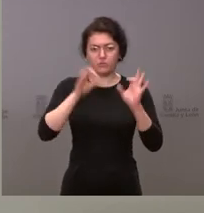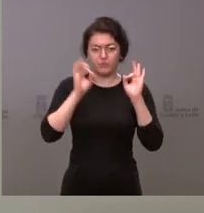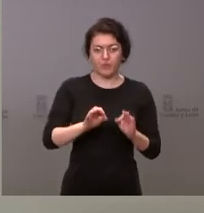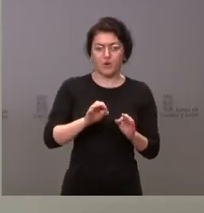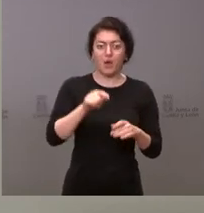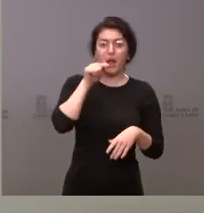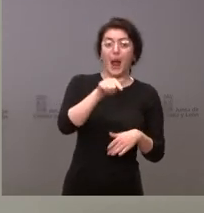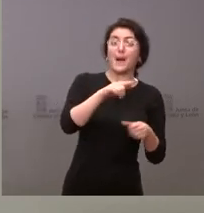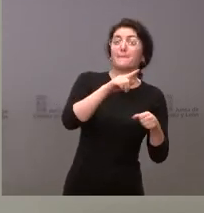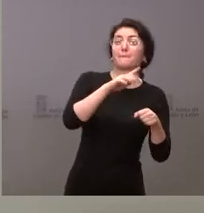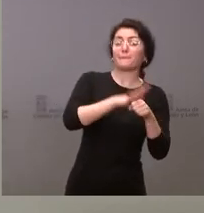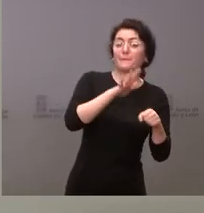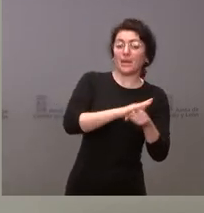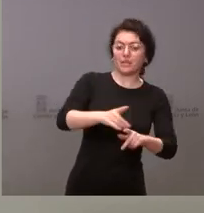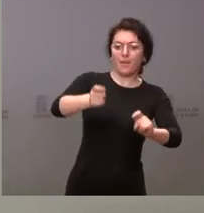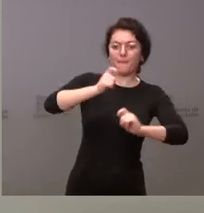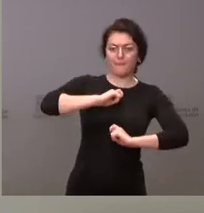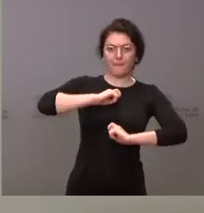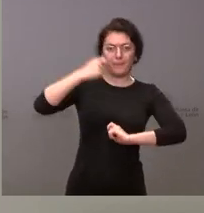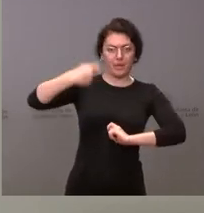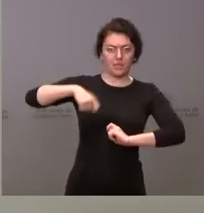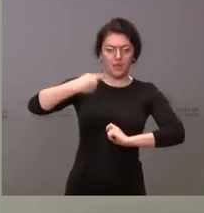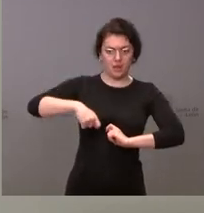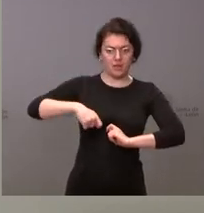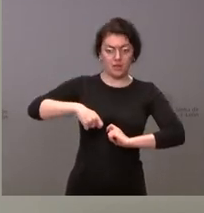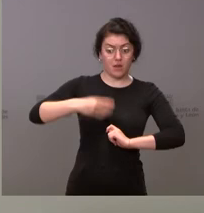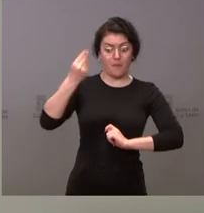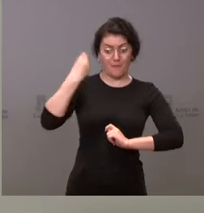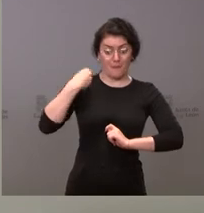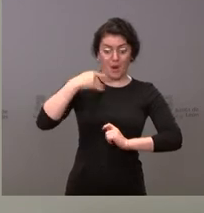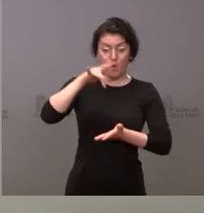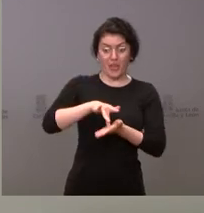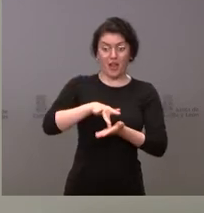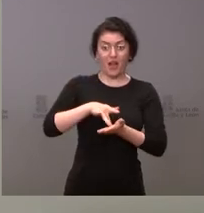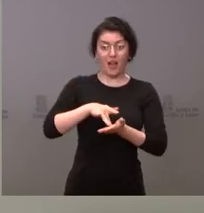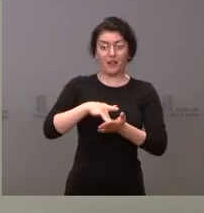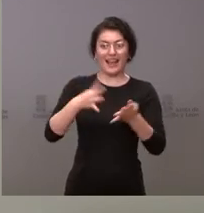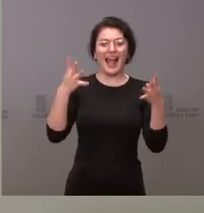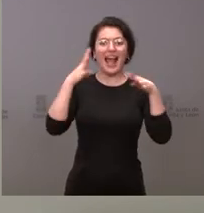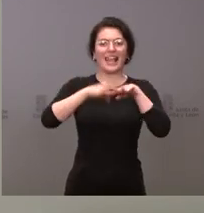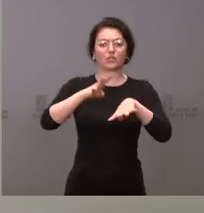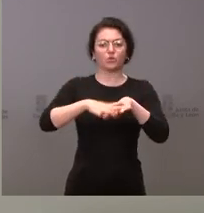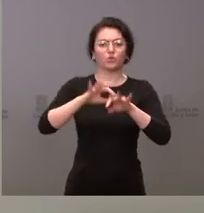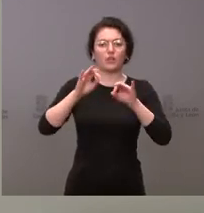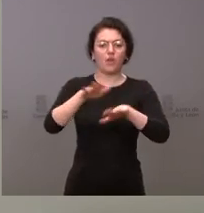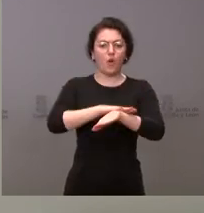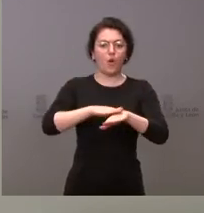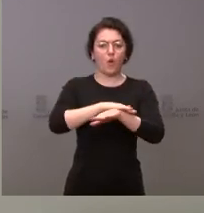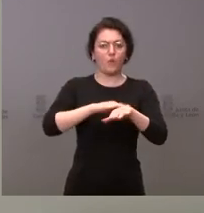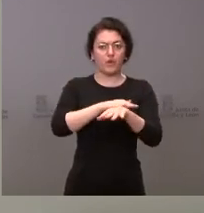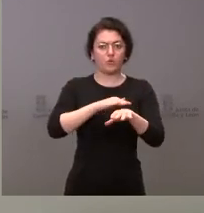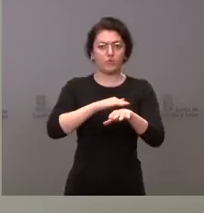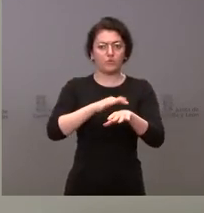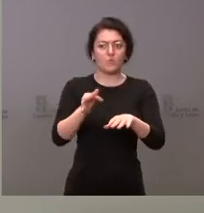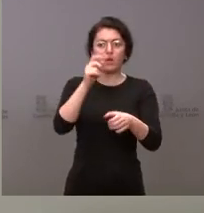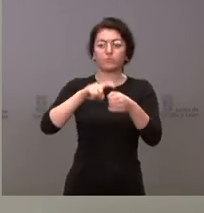posesión del presidente de la junta de castilla y léon ese mismo día anunciaría la estructura del gobierno y la composición del gobierno